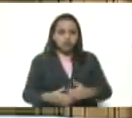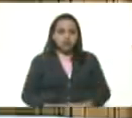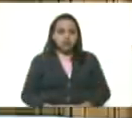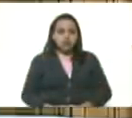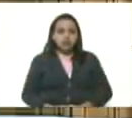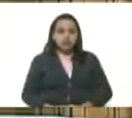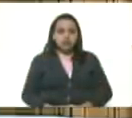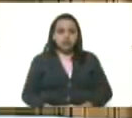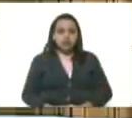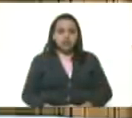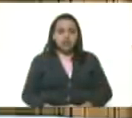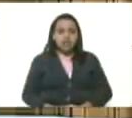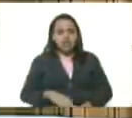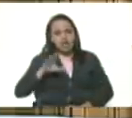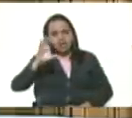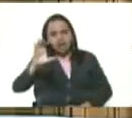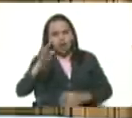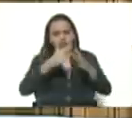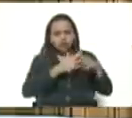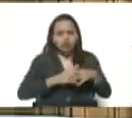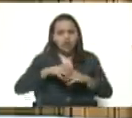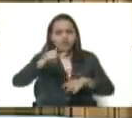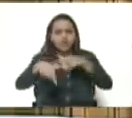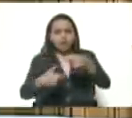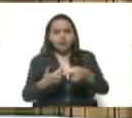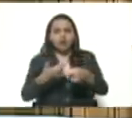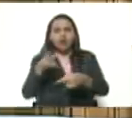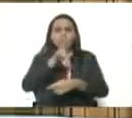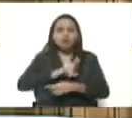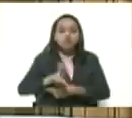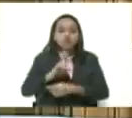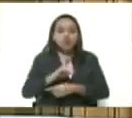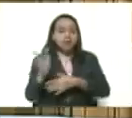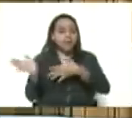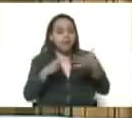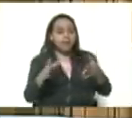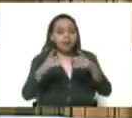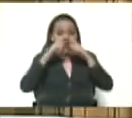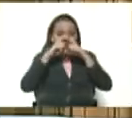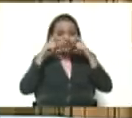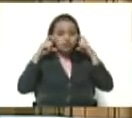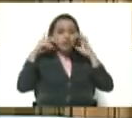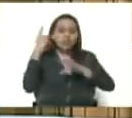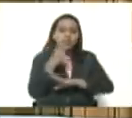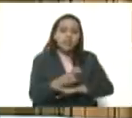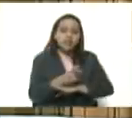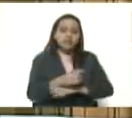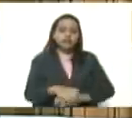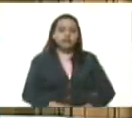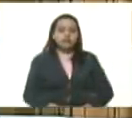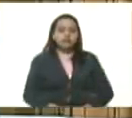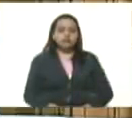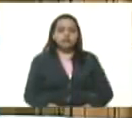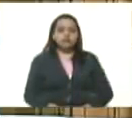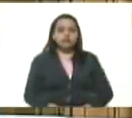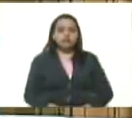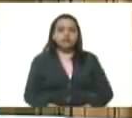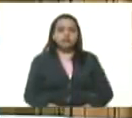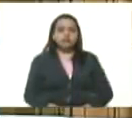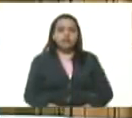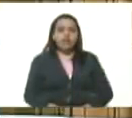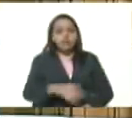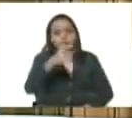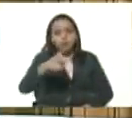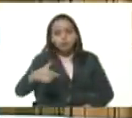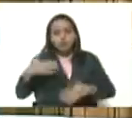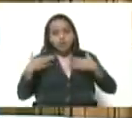de Massachusetts después de que se implementaron a finales de marzo el uso obligatorio de las mascarillas. Claro, en el personal de